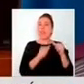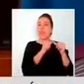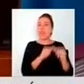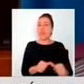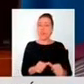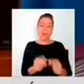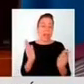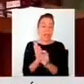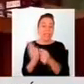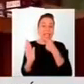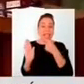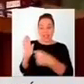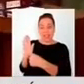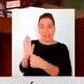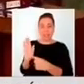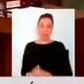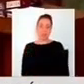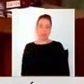todo, presidente.